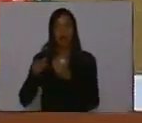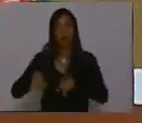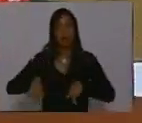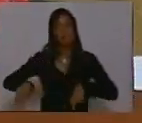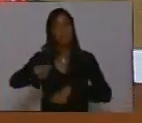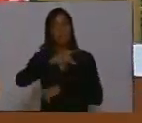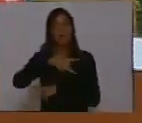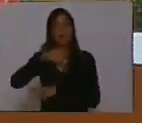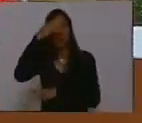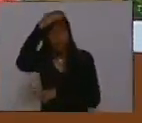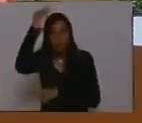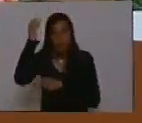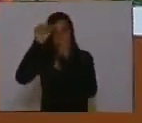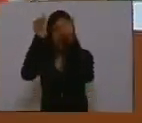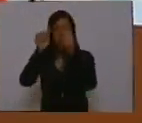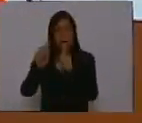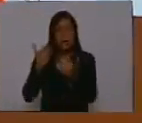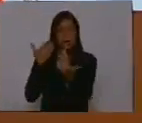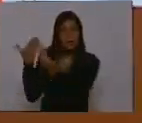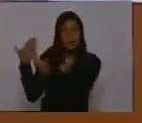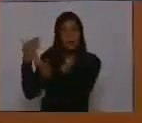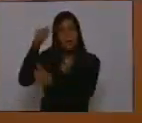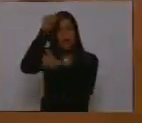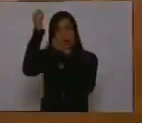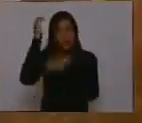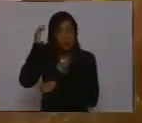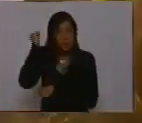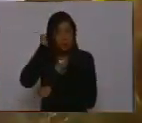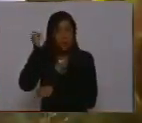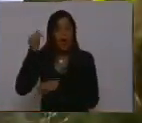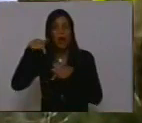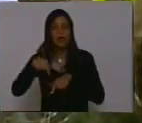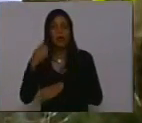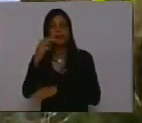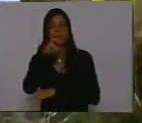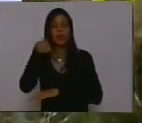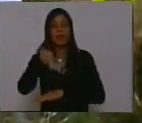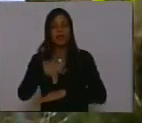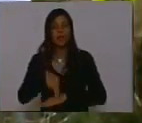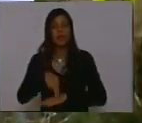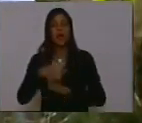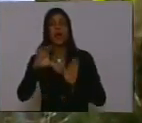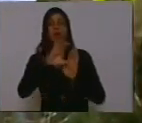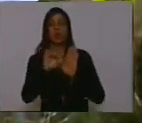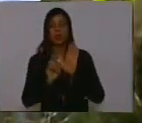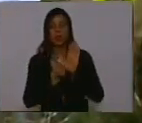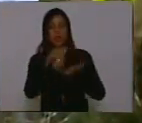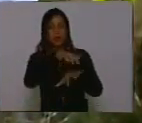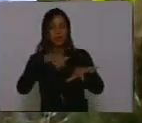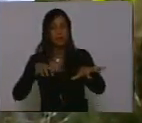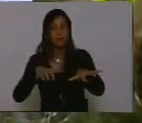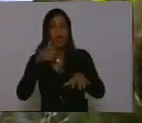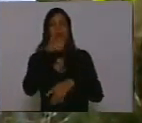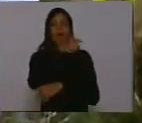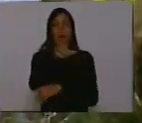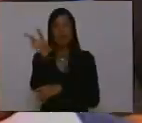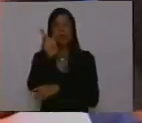Miranda, que la Asamblea Nacional Constituyente, que el pueblo mirandino, que el pueblo